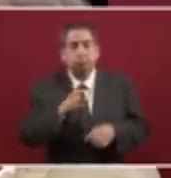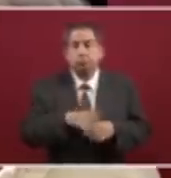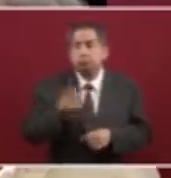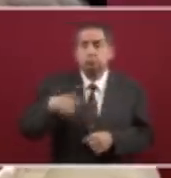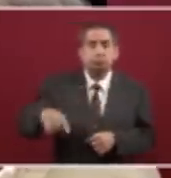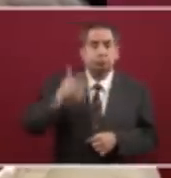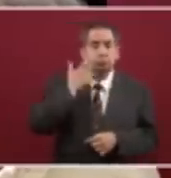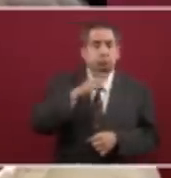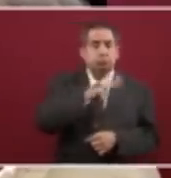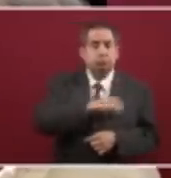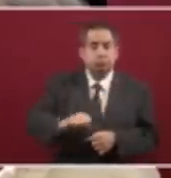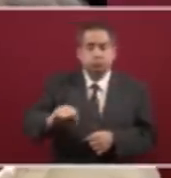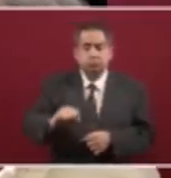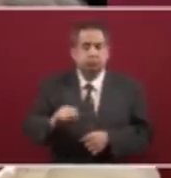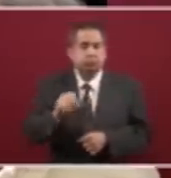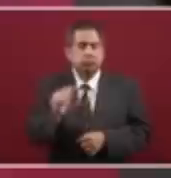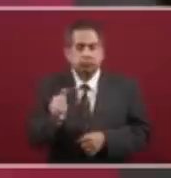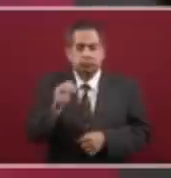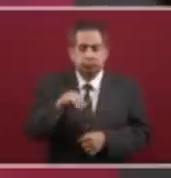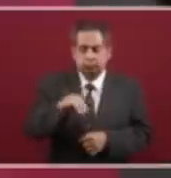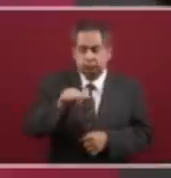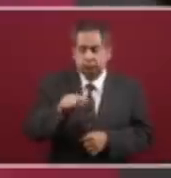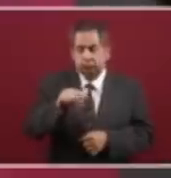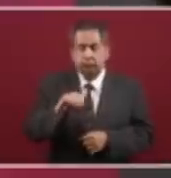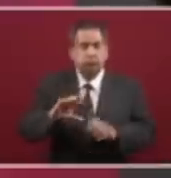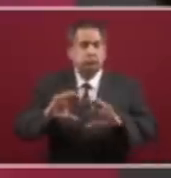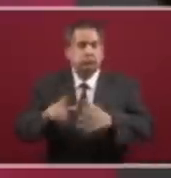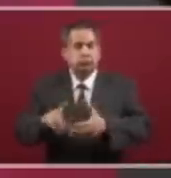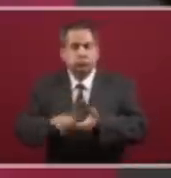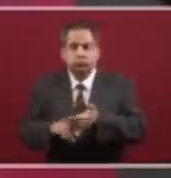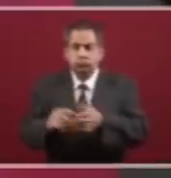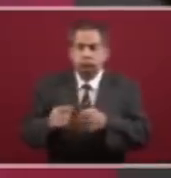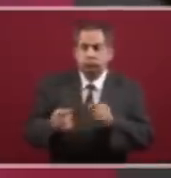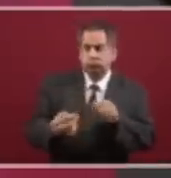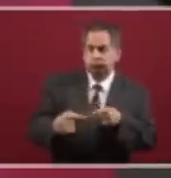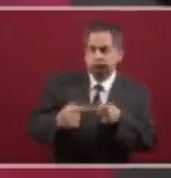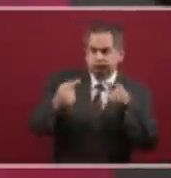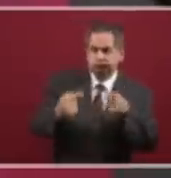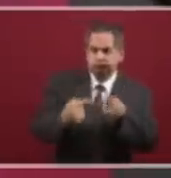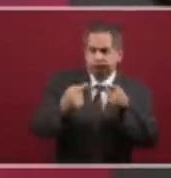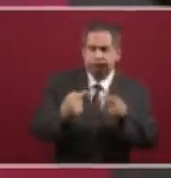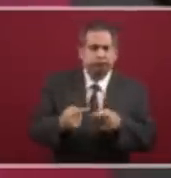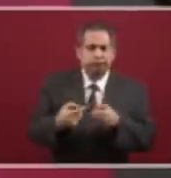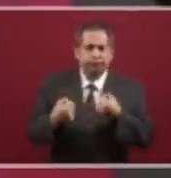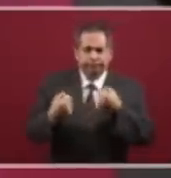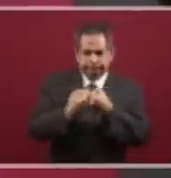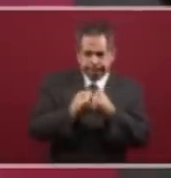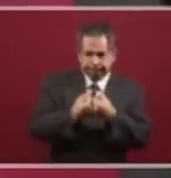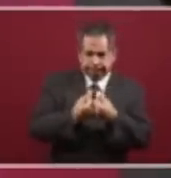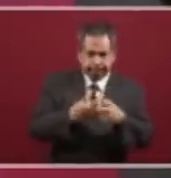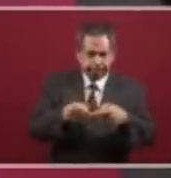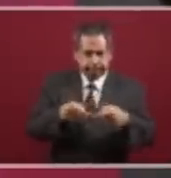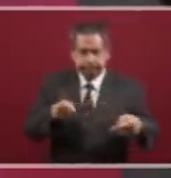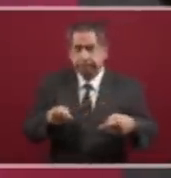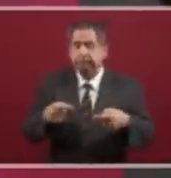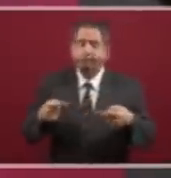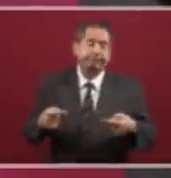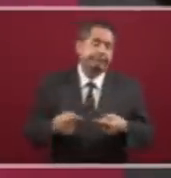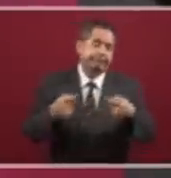llevar a cabo sanz más de la tarasca comunidad con la que se tiene un conflicto de límites de territorio